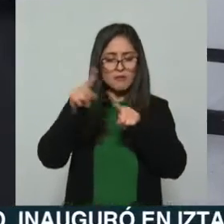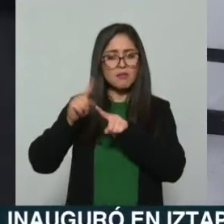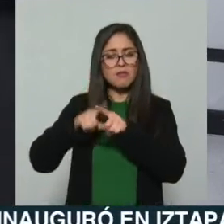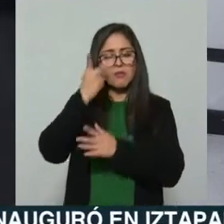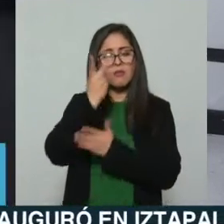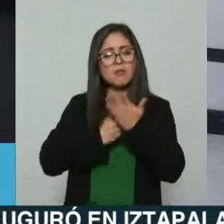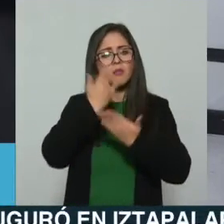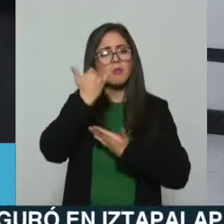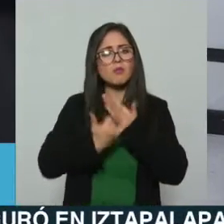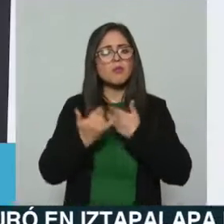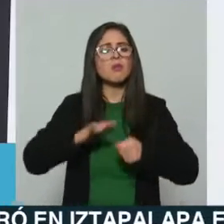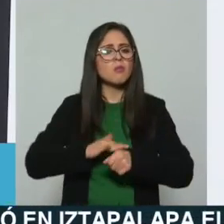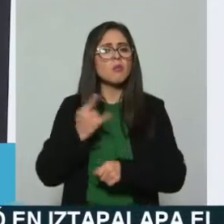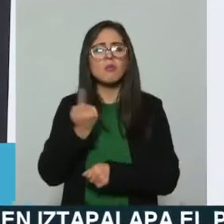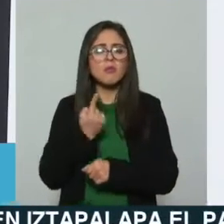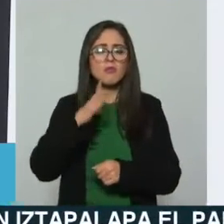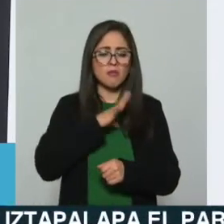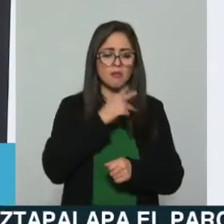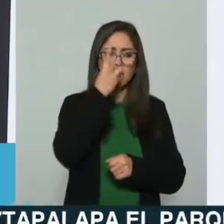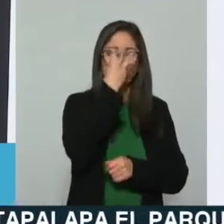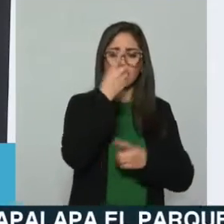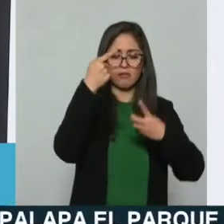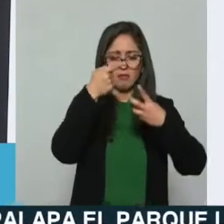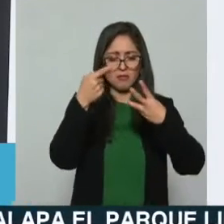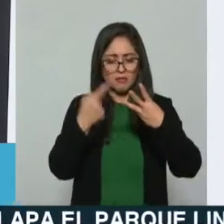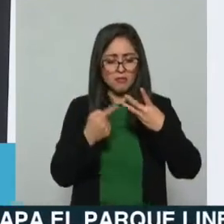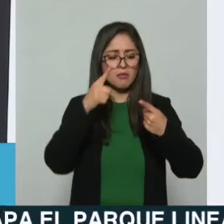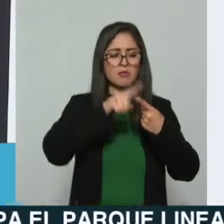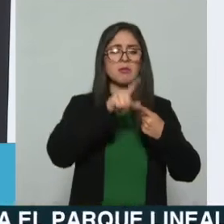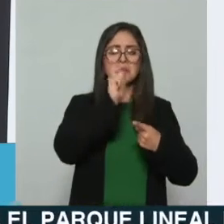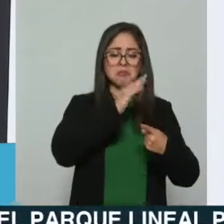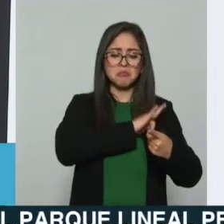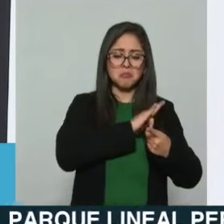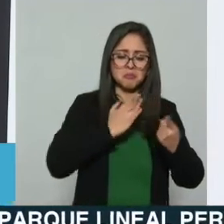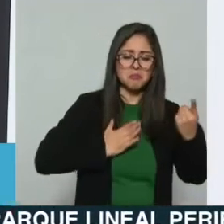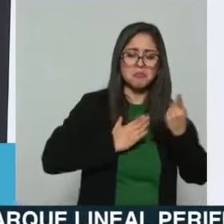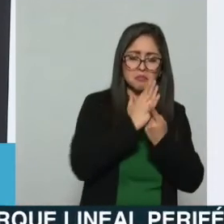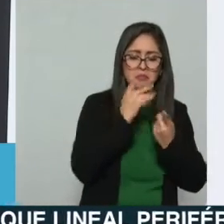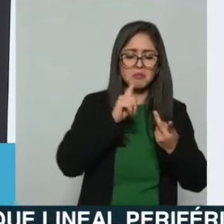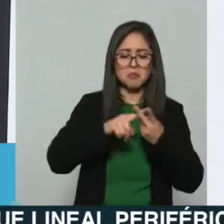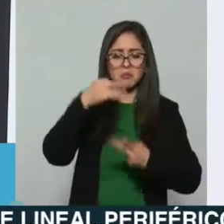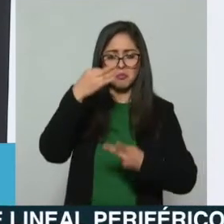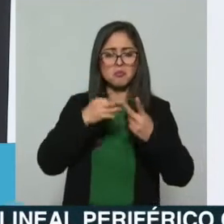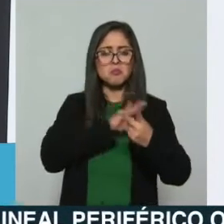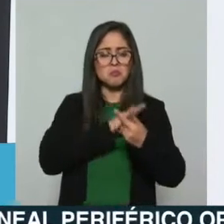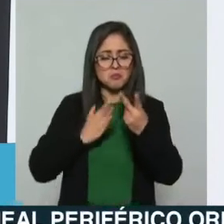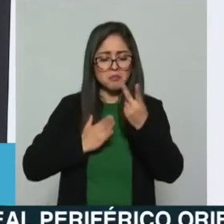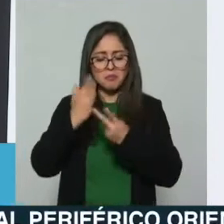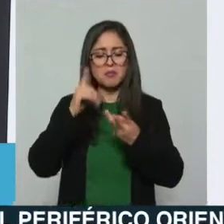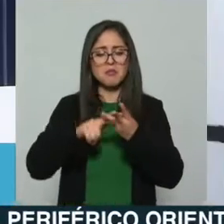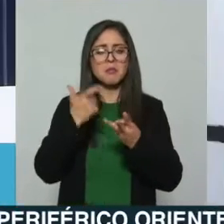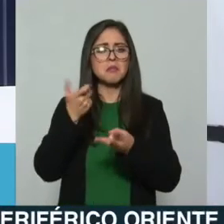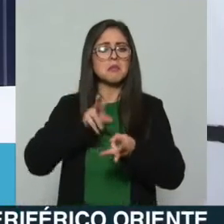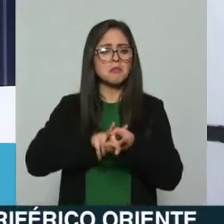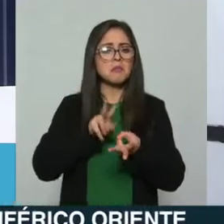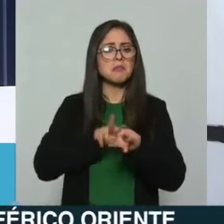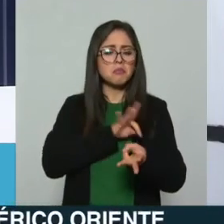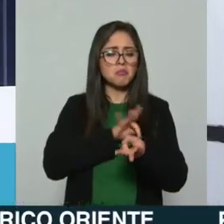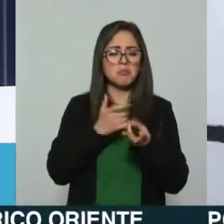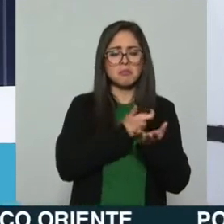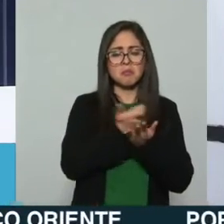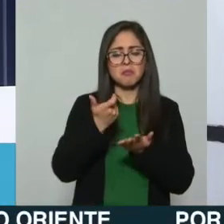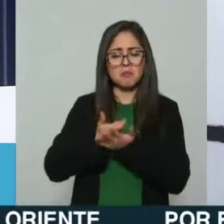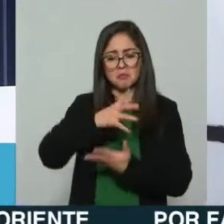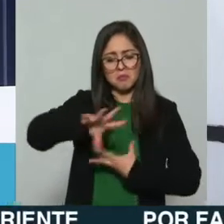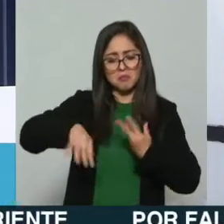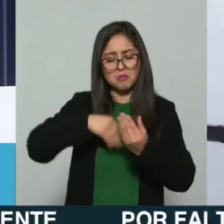qué? Porque tienen que pasar tres tamices. Uno, pues que sea físicamente viable, que sea jurídicamente viable y que sea costeable, desde luego, a partir de los recursos que